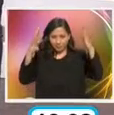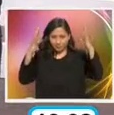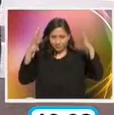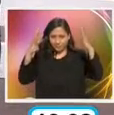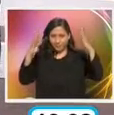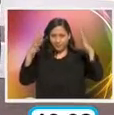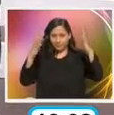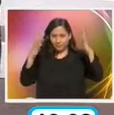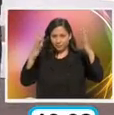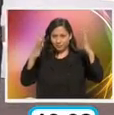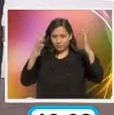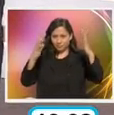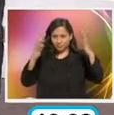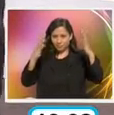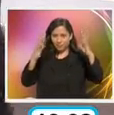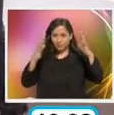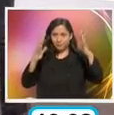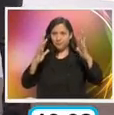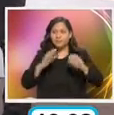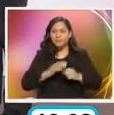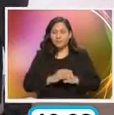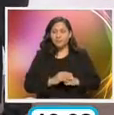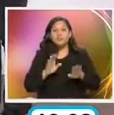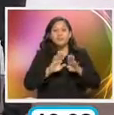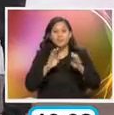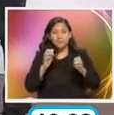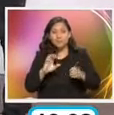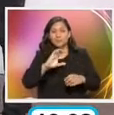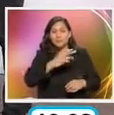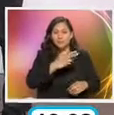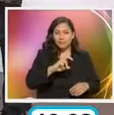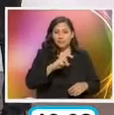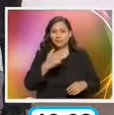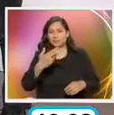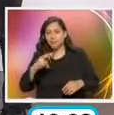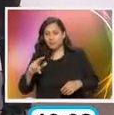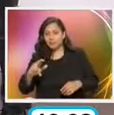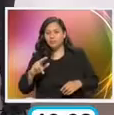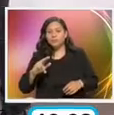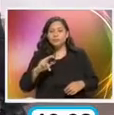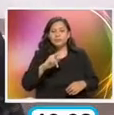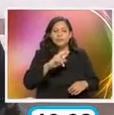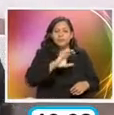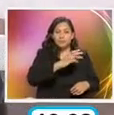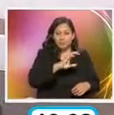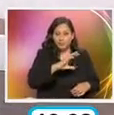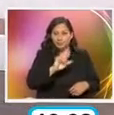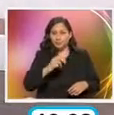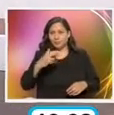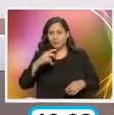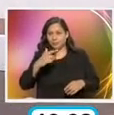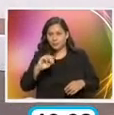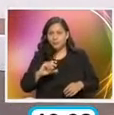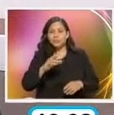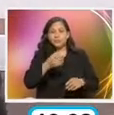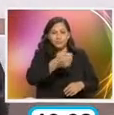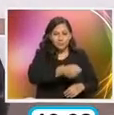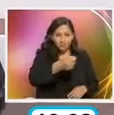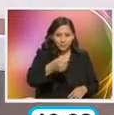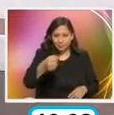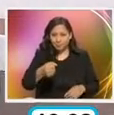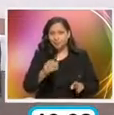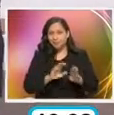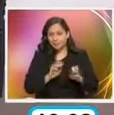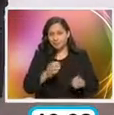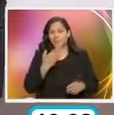Un aplauso a nuestros invitados del día de hoy. ¿Cómo están Cheju, Chema y Hugo? Me voy a cruzar para saludarlos. Claro que sí. Ay, perdone. ¿Cómo les